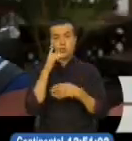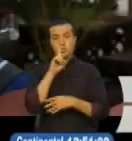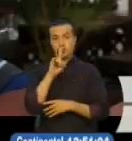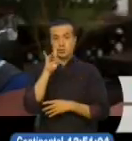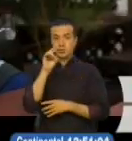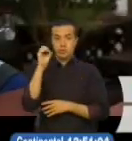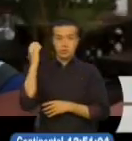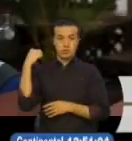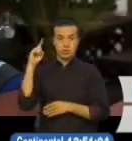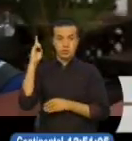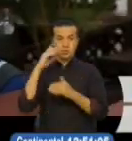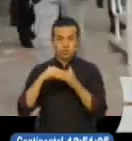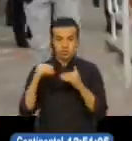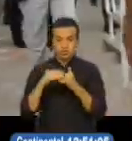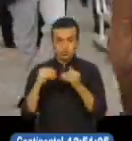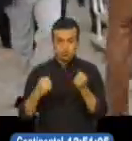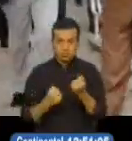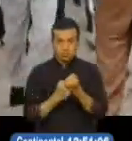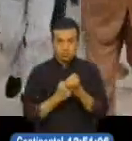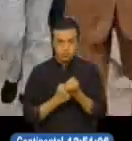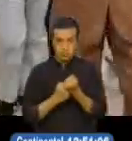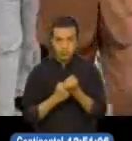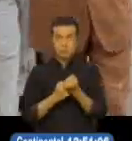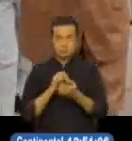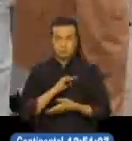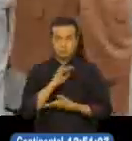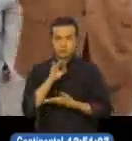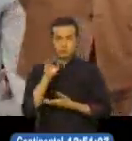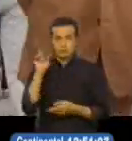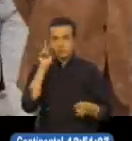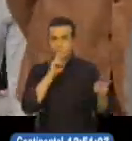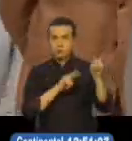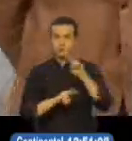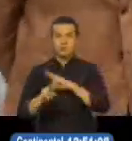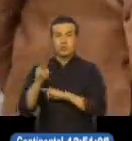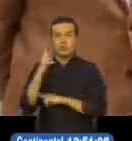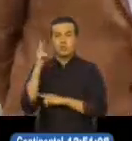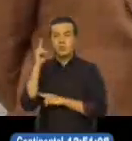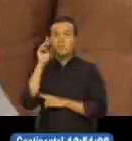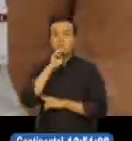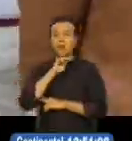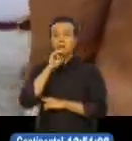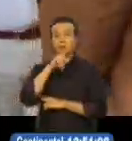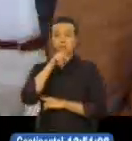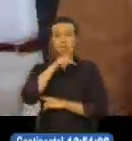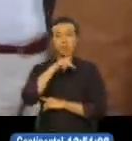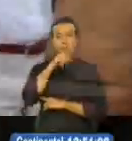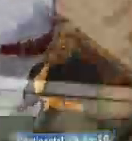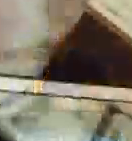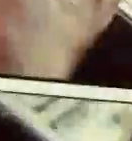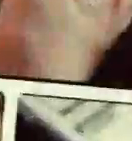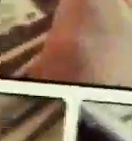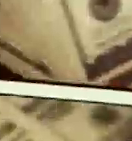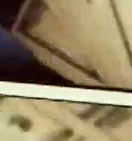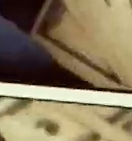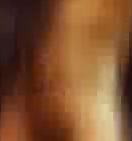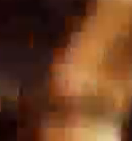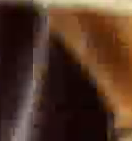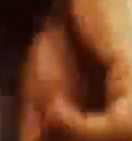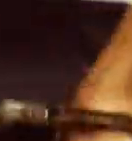180 millones de dólares. La delegación diplomática recorrió por 2 días Manta y Portoviejo.